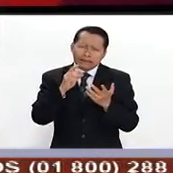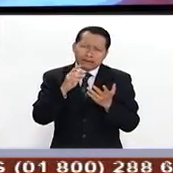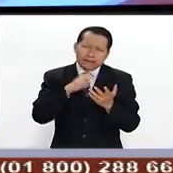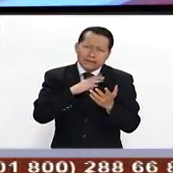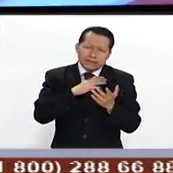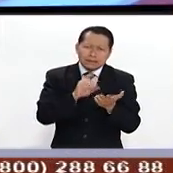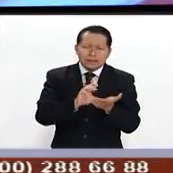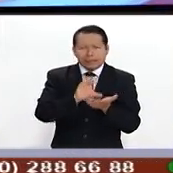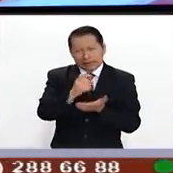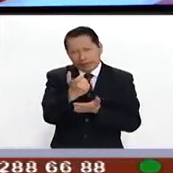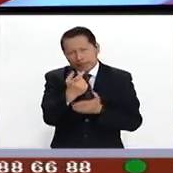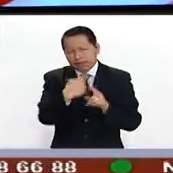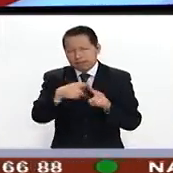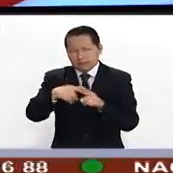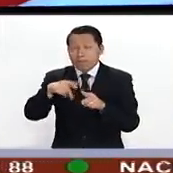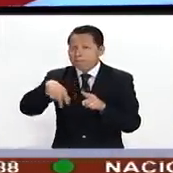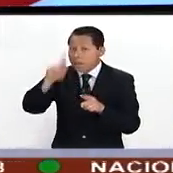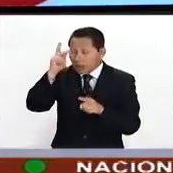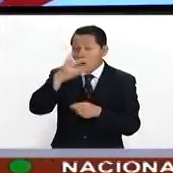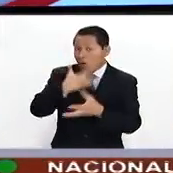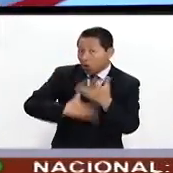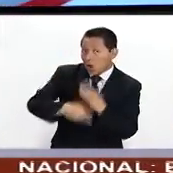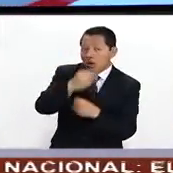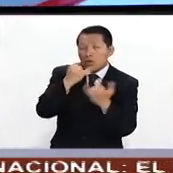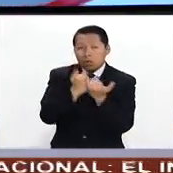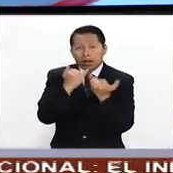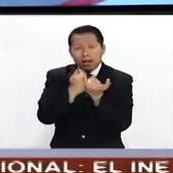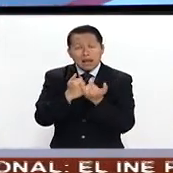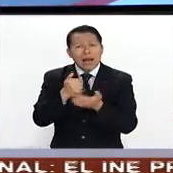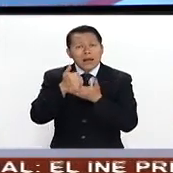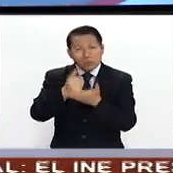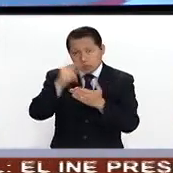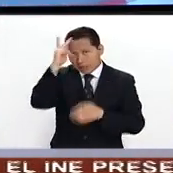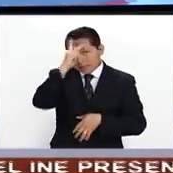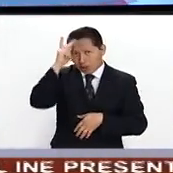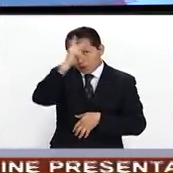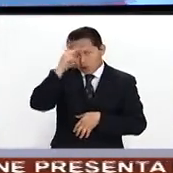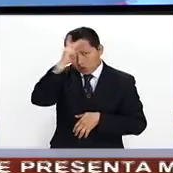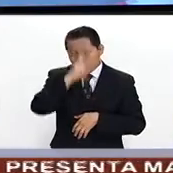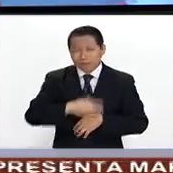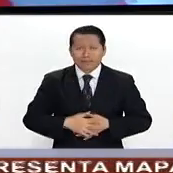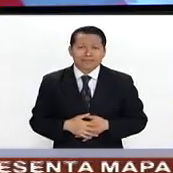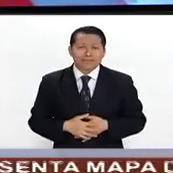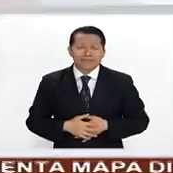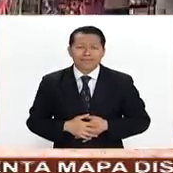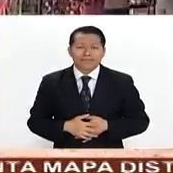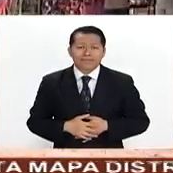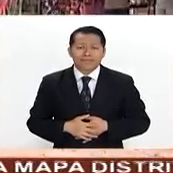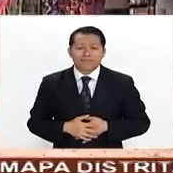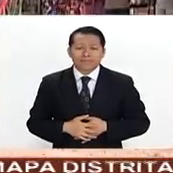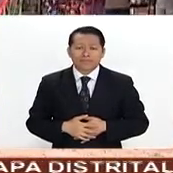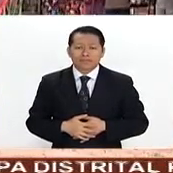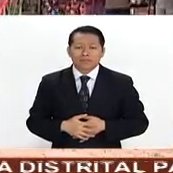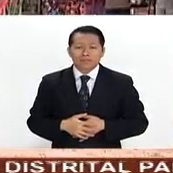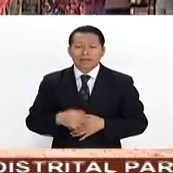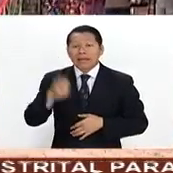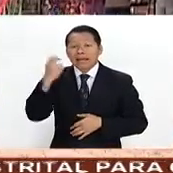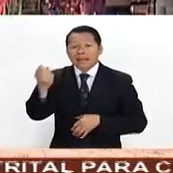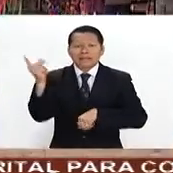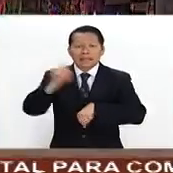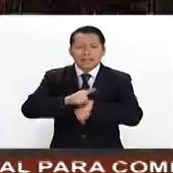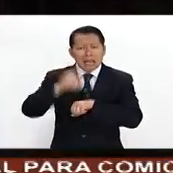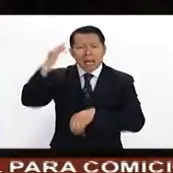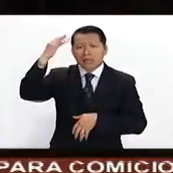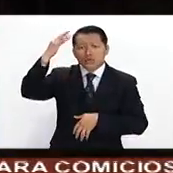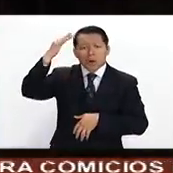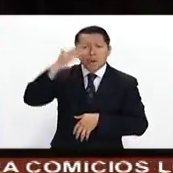las personas afectadas reciben ayuda psicológica tras la explosión. Aquel día soleado,